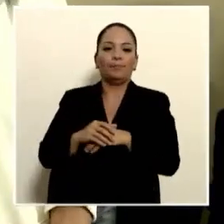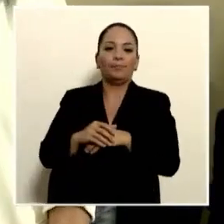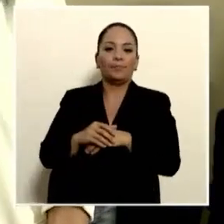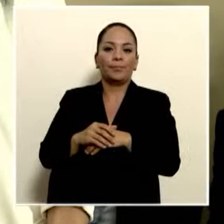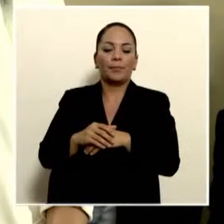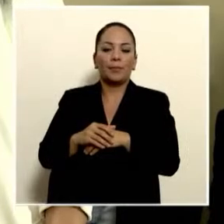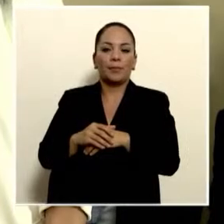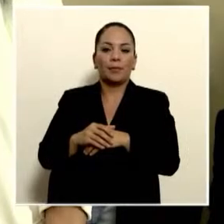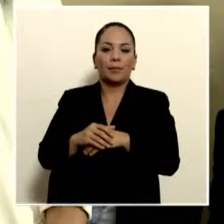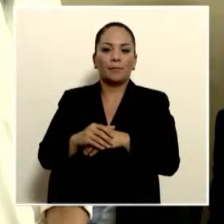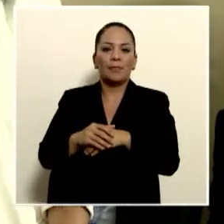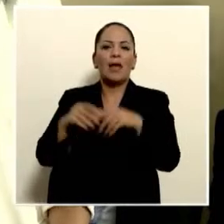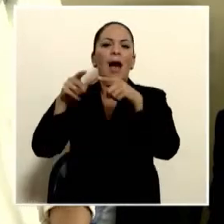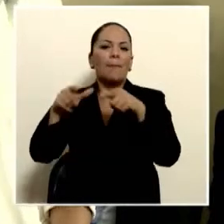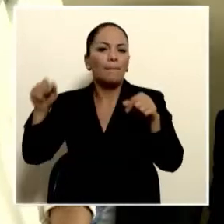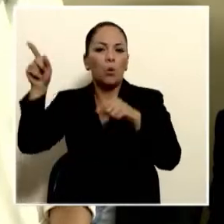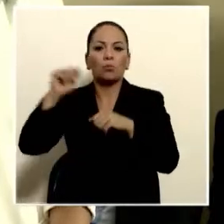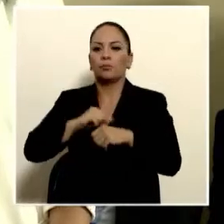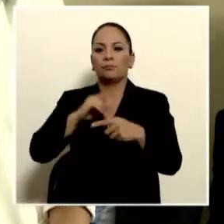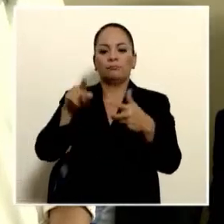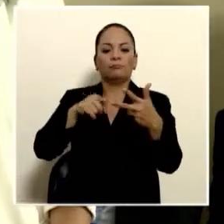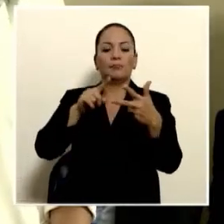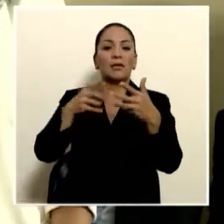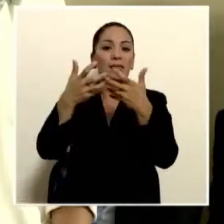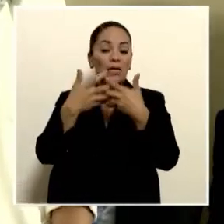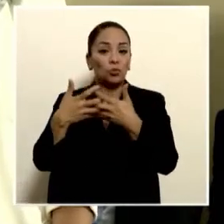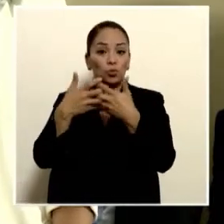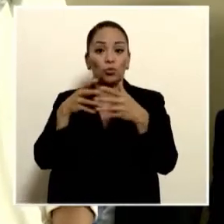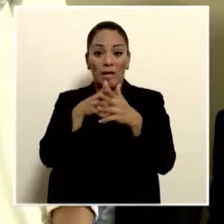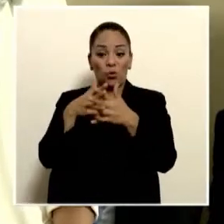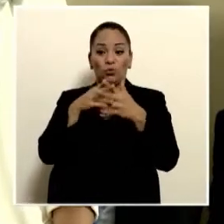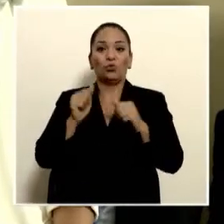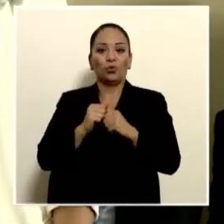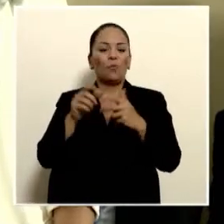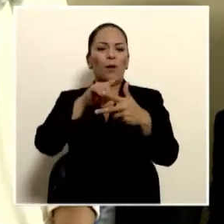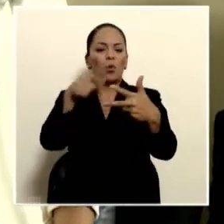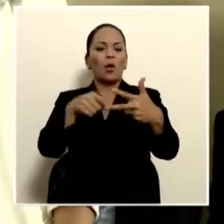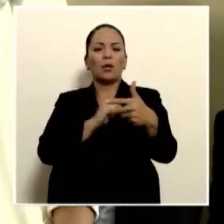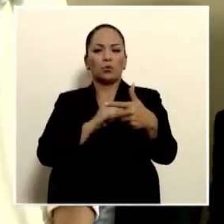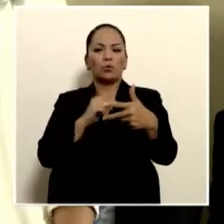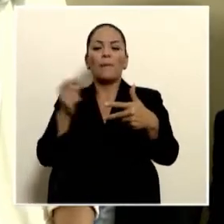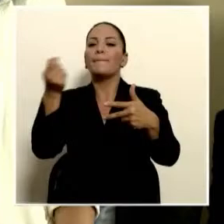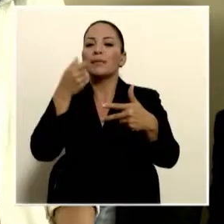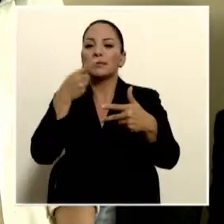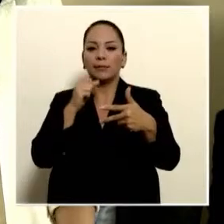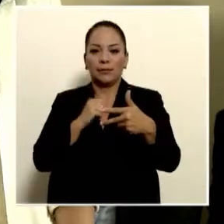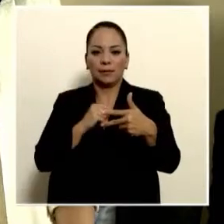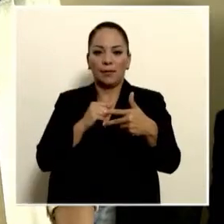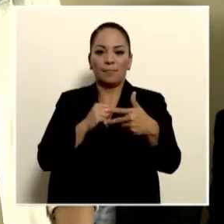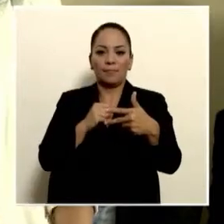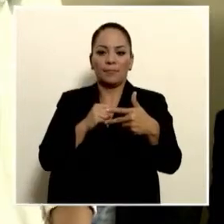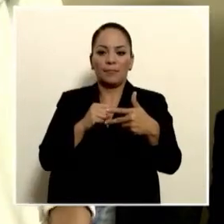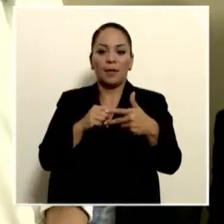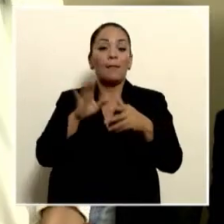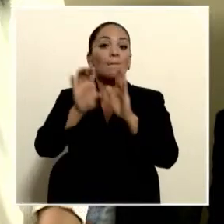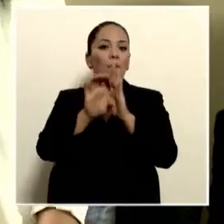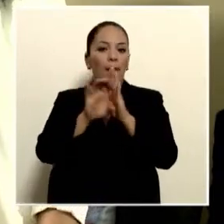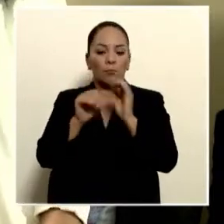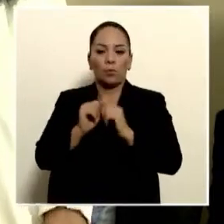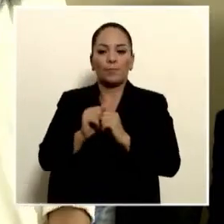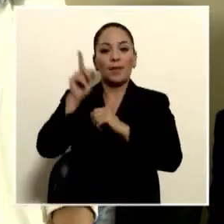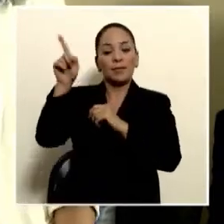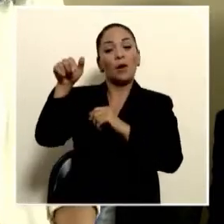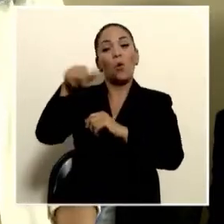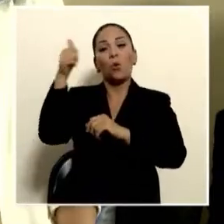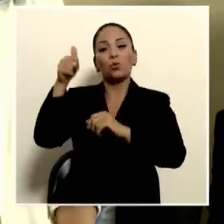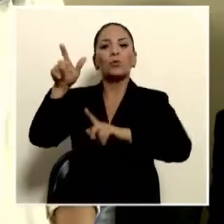los Estados Unidos de América puede tomarse una pastilla porque esa pastilla fue comprobada por los